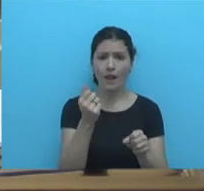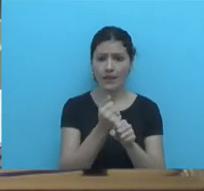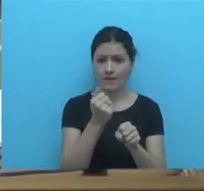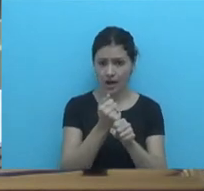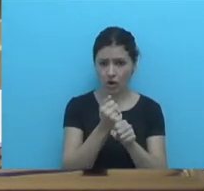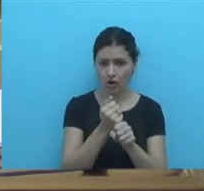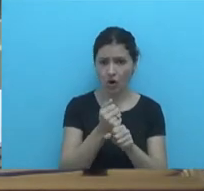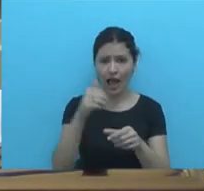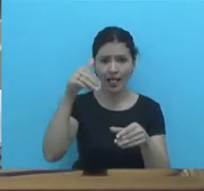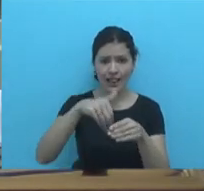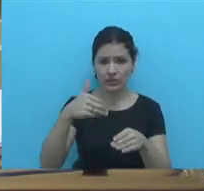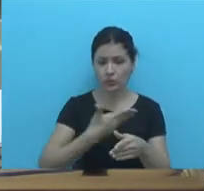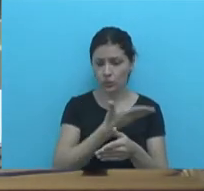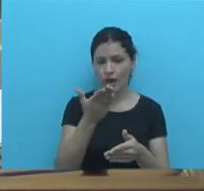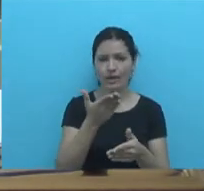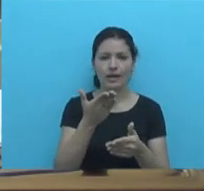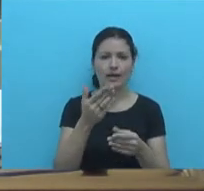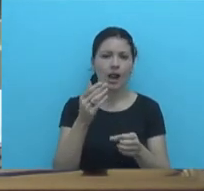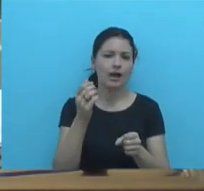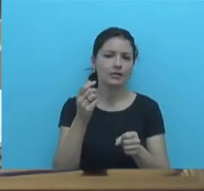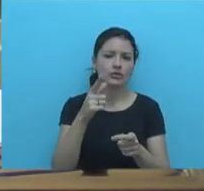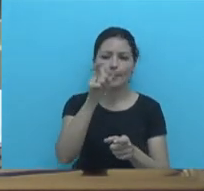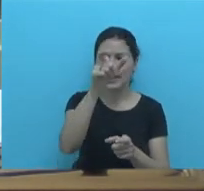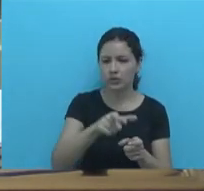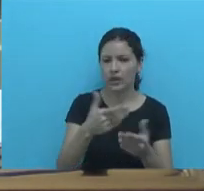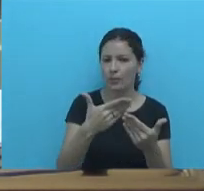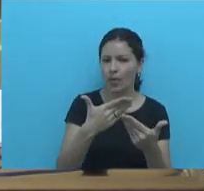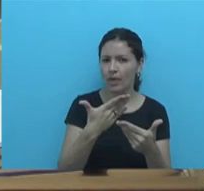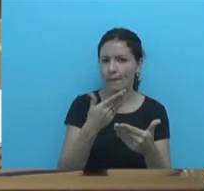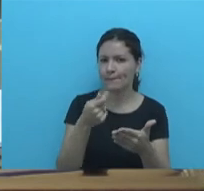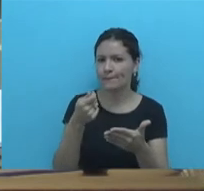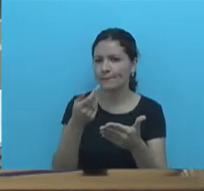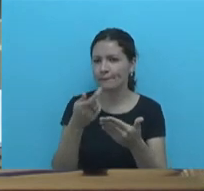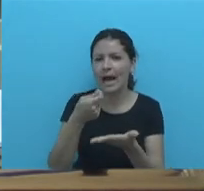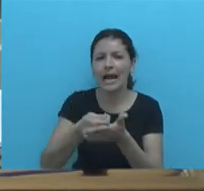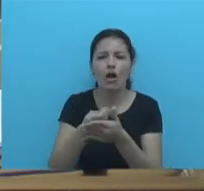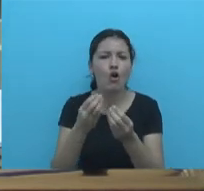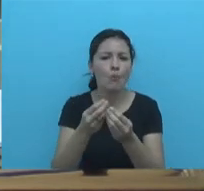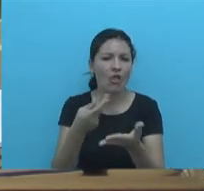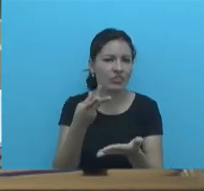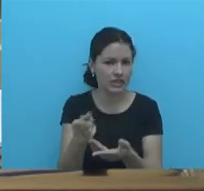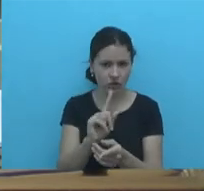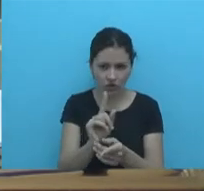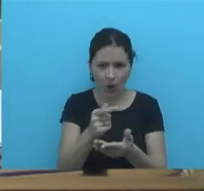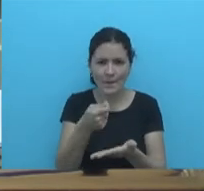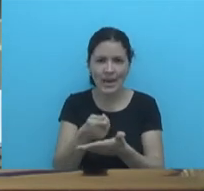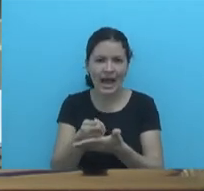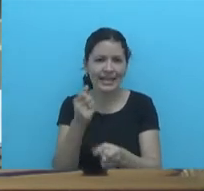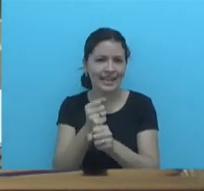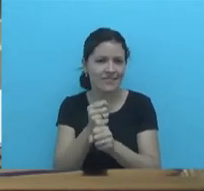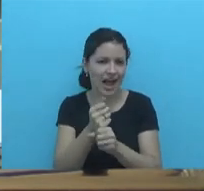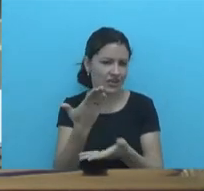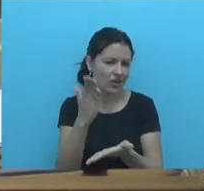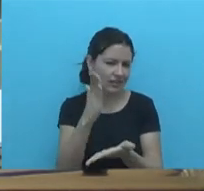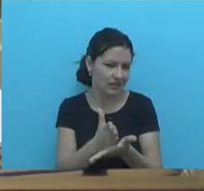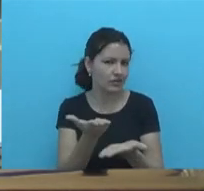pagar. Dispondrán eso en cuanto a, si se quiere, al castigo y de qué manera